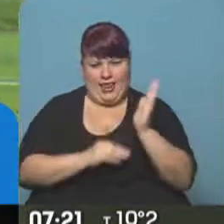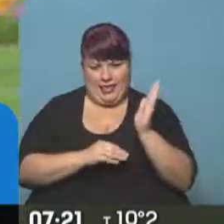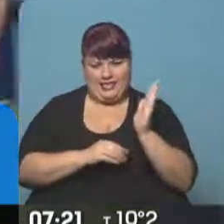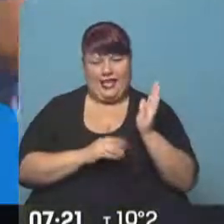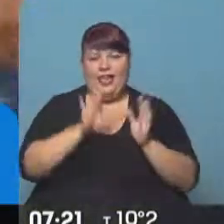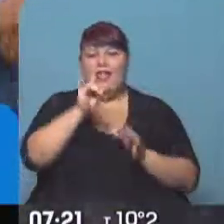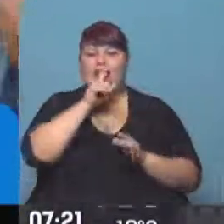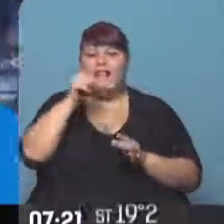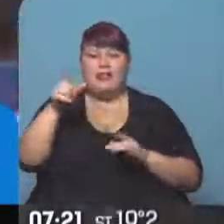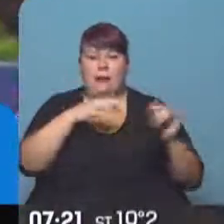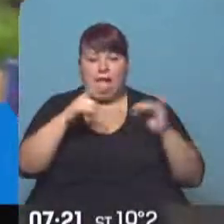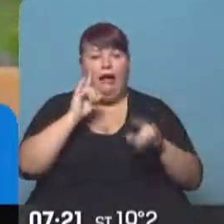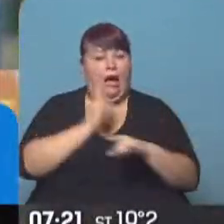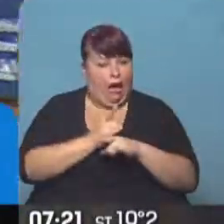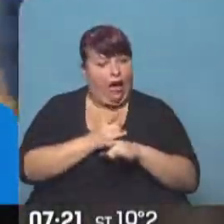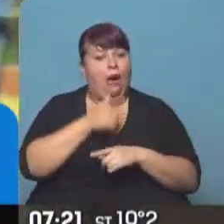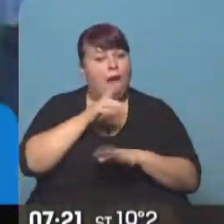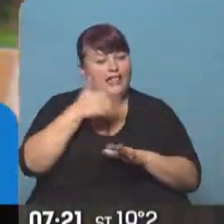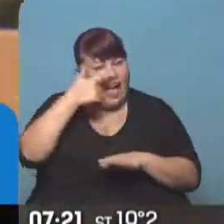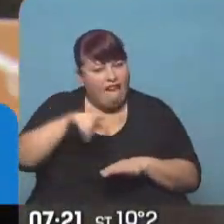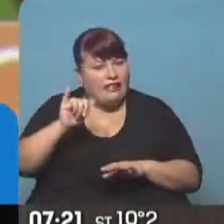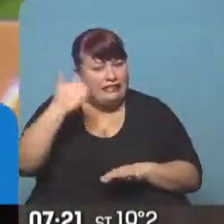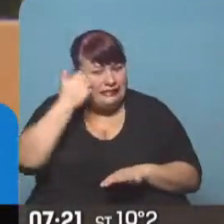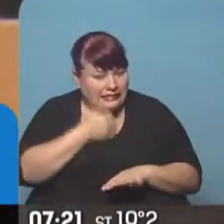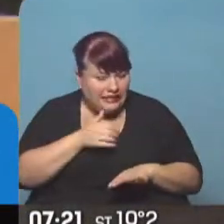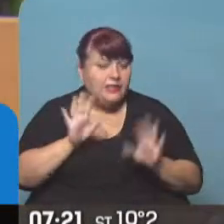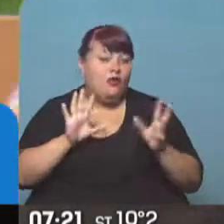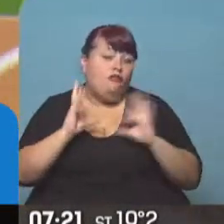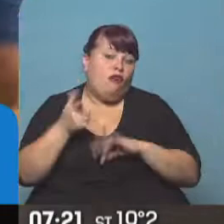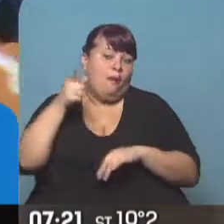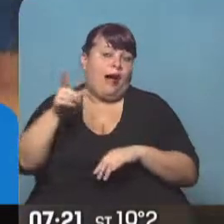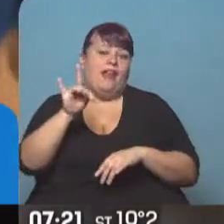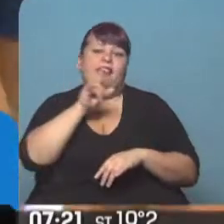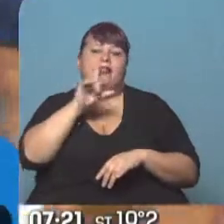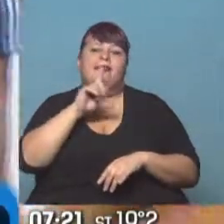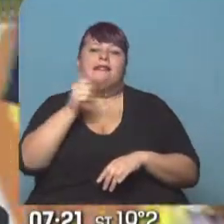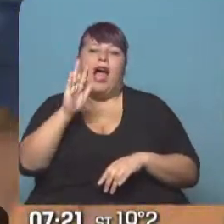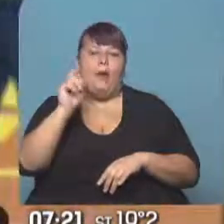de este compromiso, pero llegaría sobre el final y podría ser una opción para el maestro Tavares.